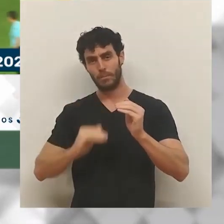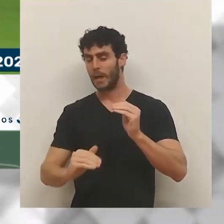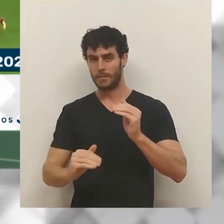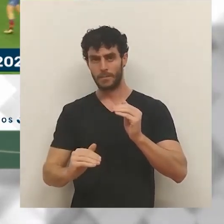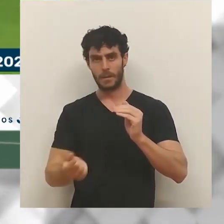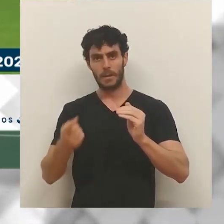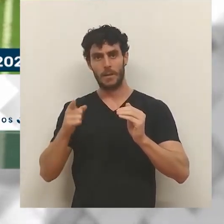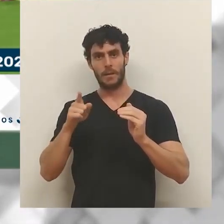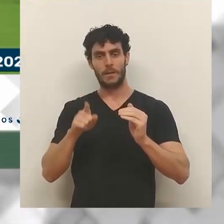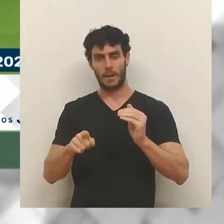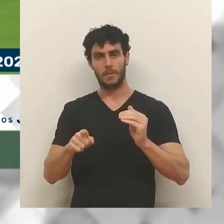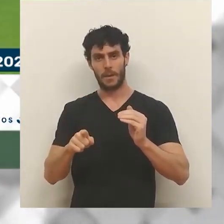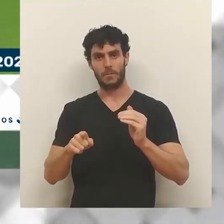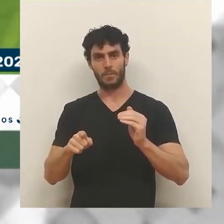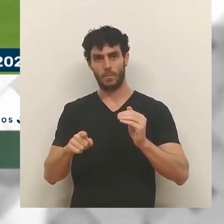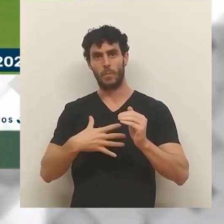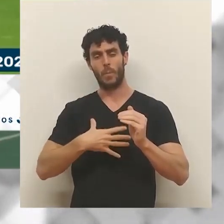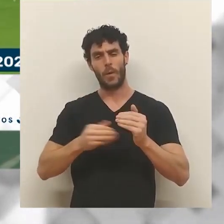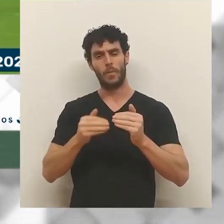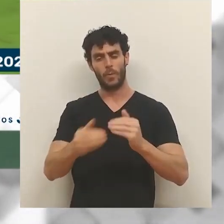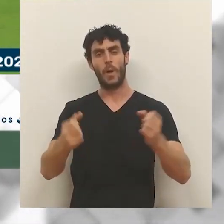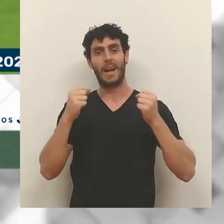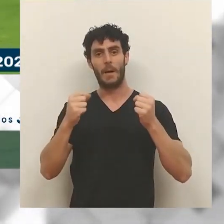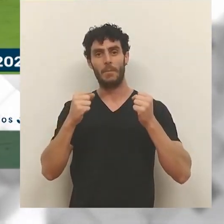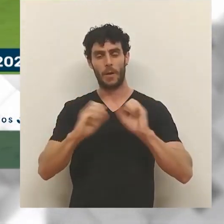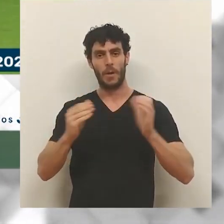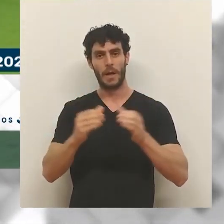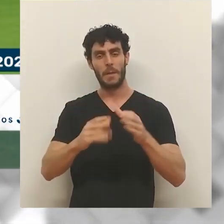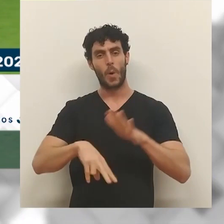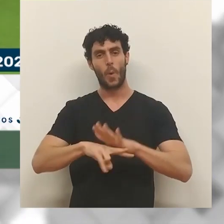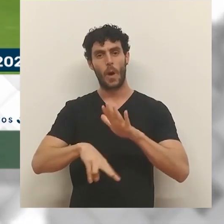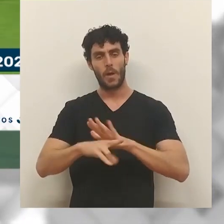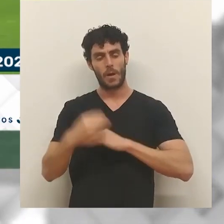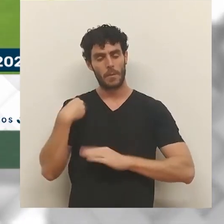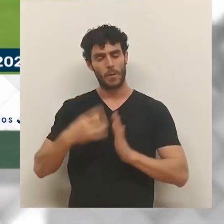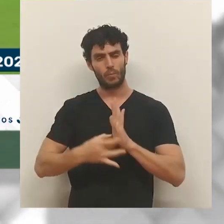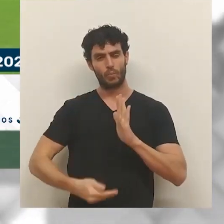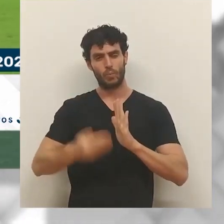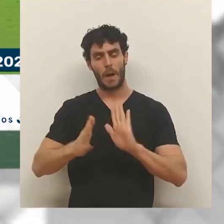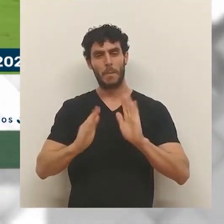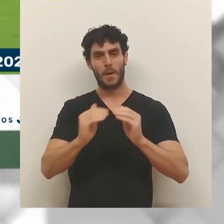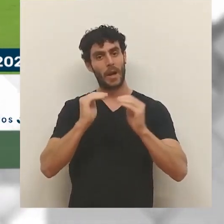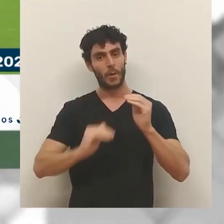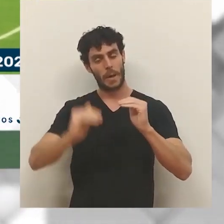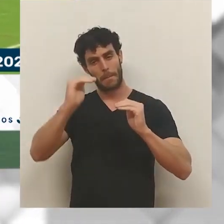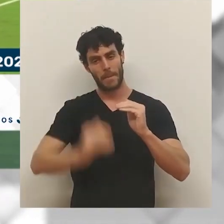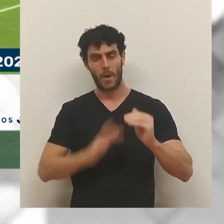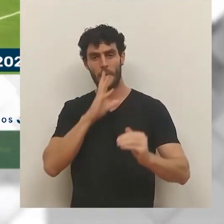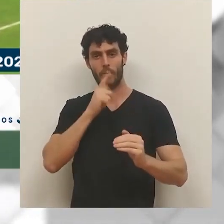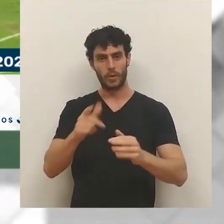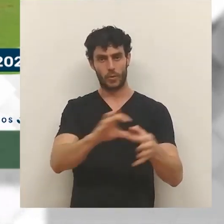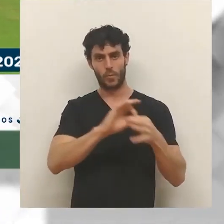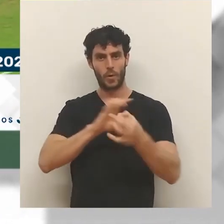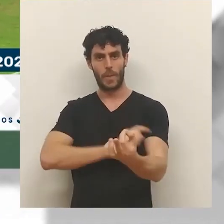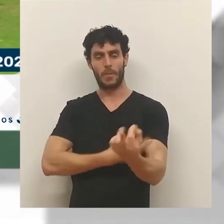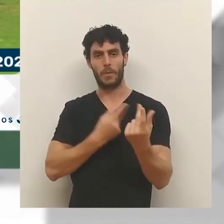recién descendido a la tercera cántabra y que en su liga está llamado a ser campeón. Un conjunto que tiene buenos jugadores, pero de una